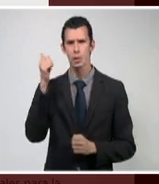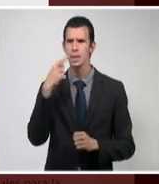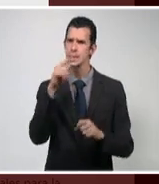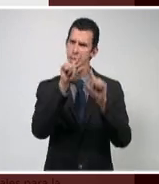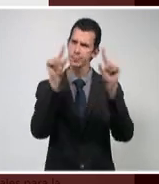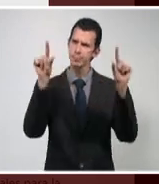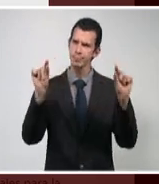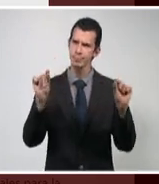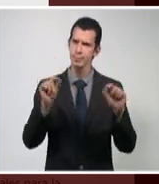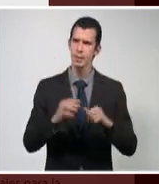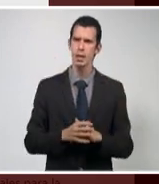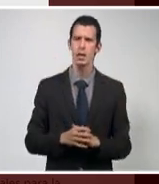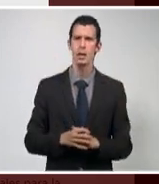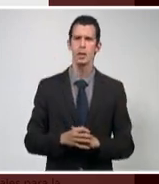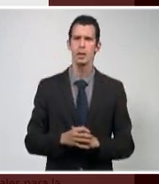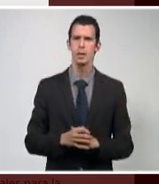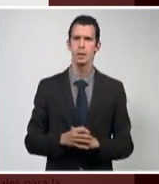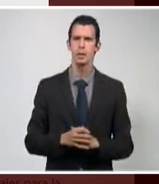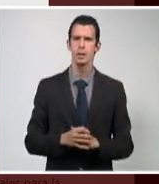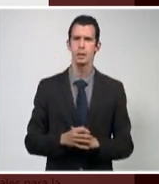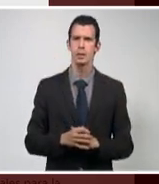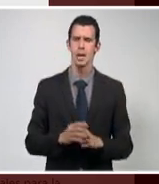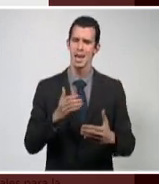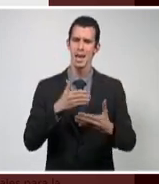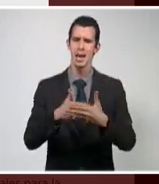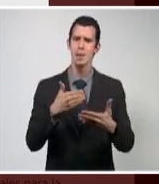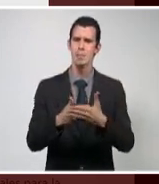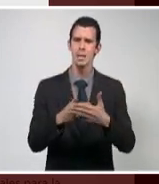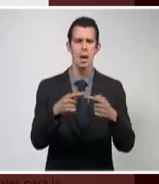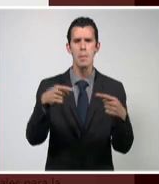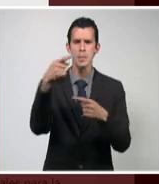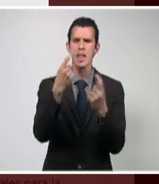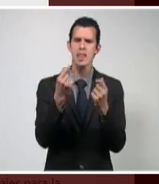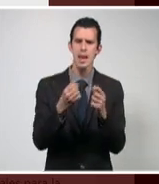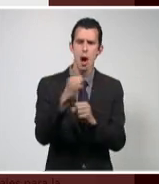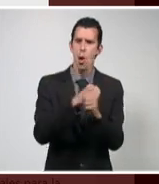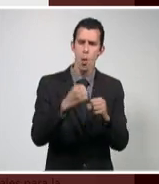ha otorgado a la Asociación de Noticias Digitales